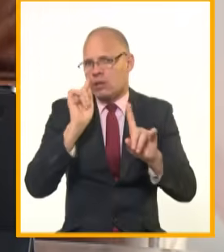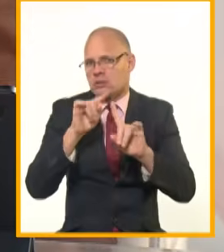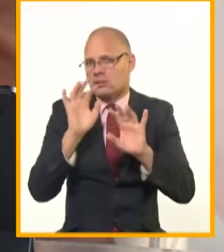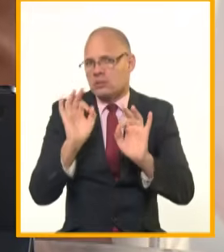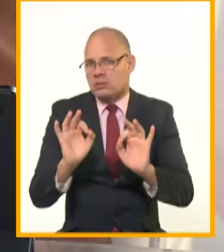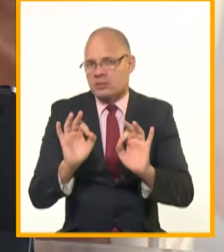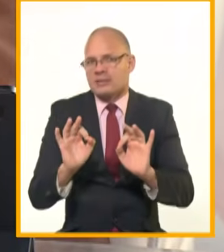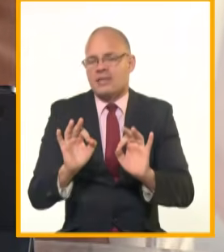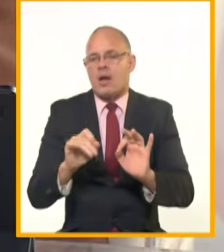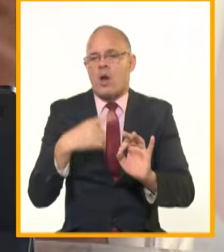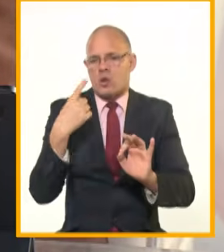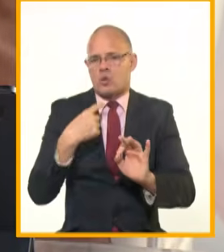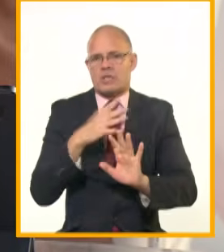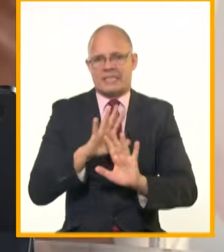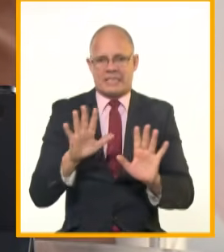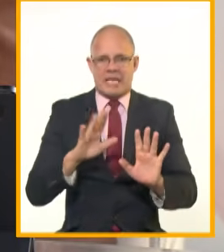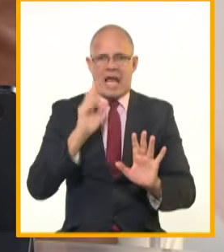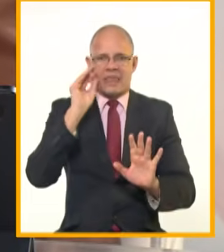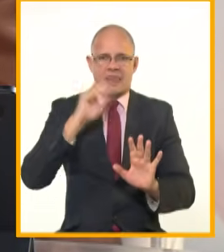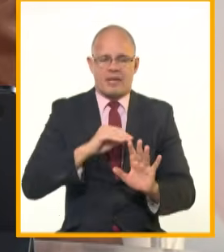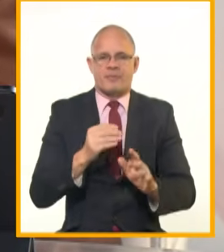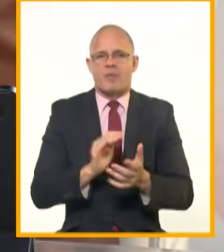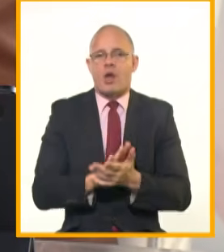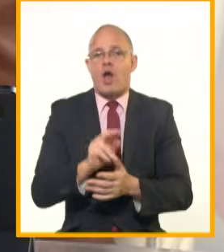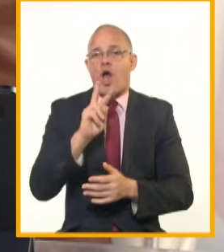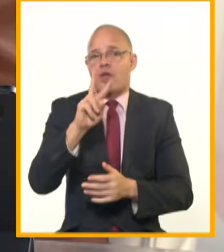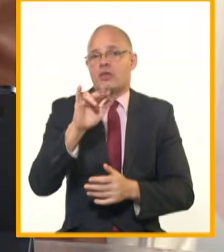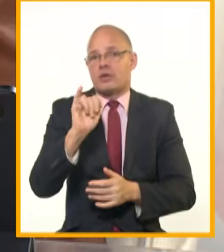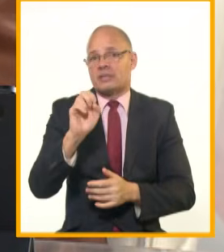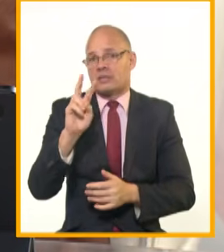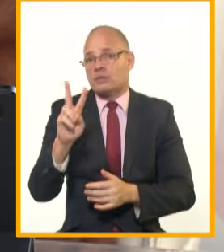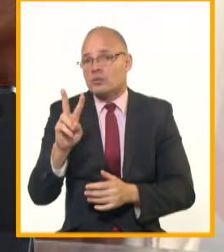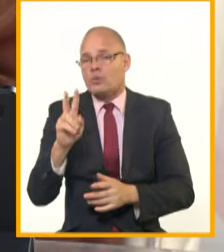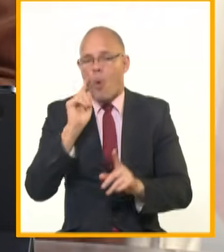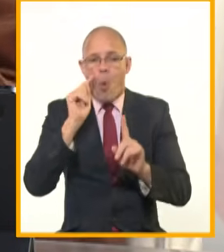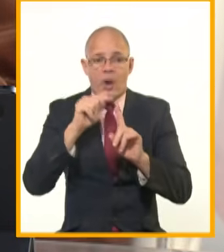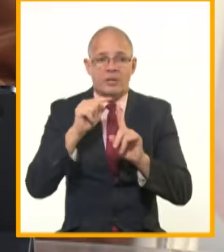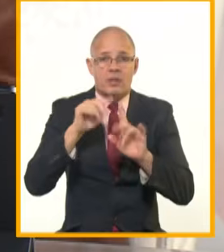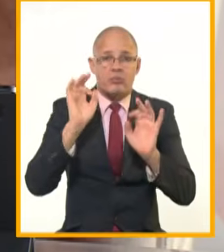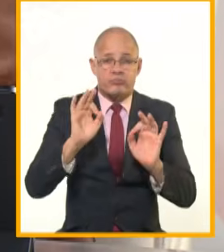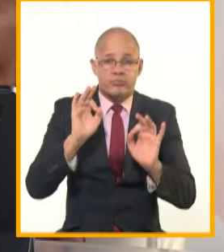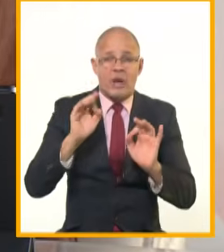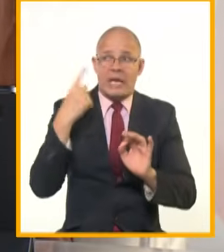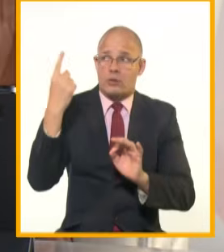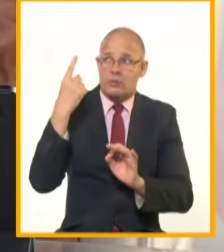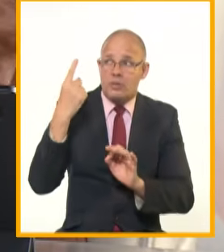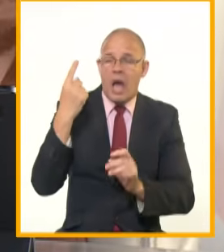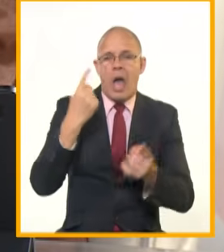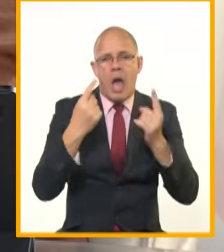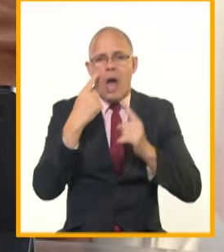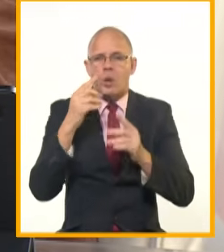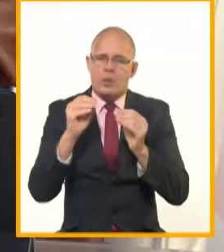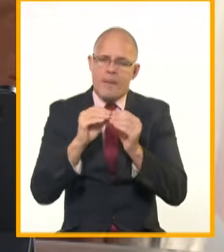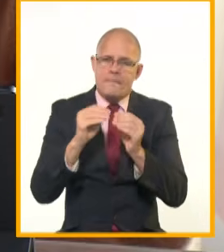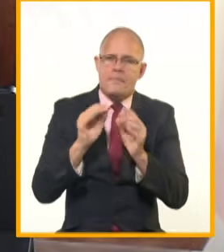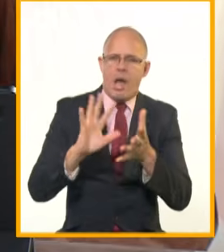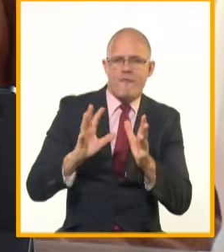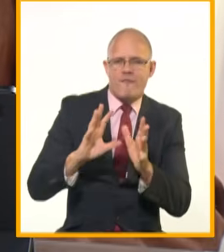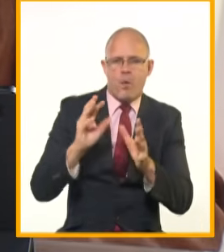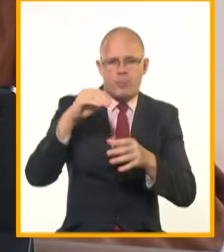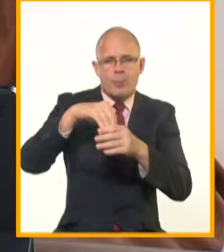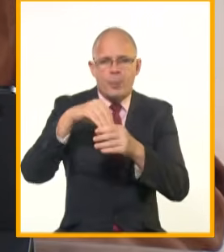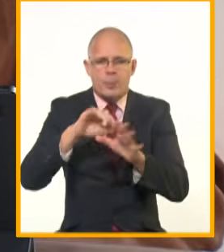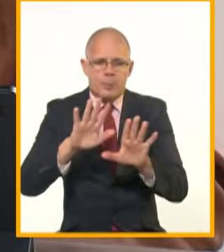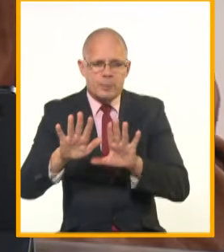ha diseñado. Nosotros los 262 indicadores y metas del país, entre los que se ajustan y los que ponemos nosotros, se aplican en la